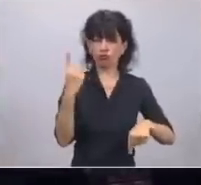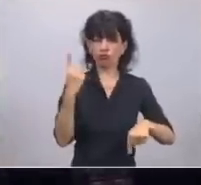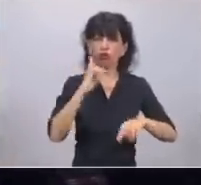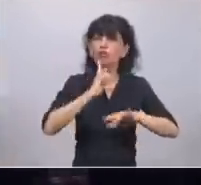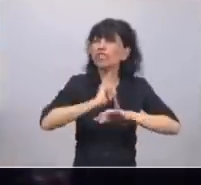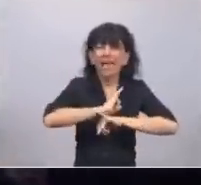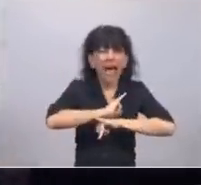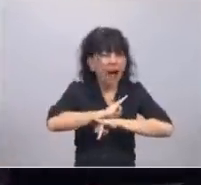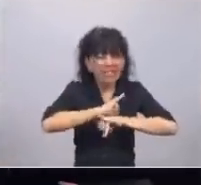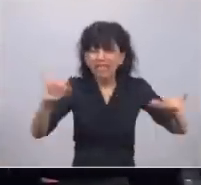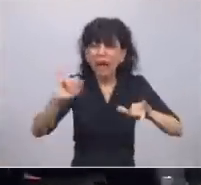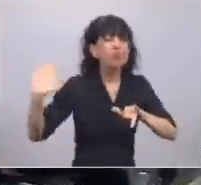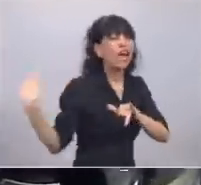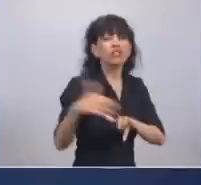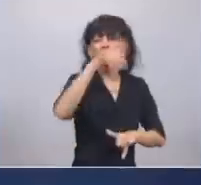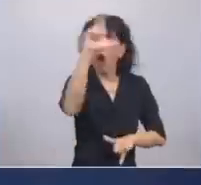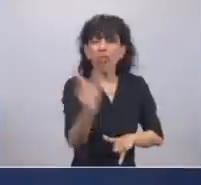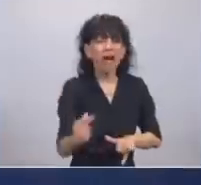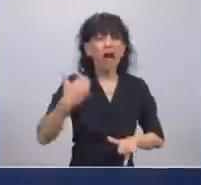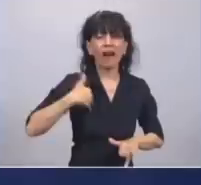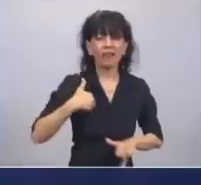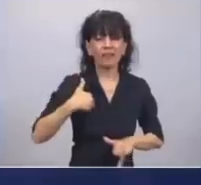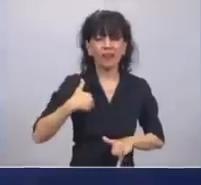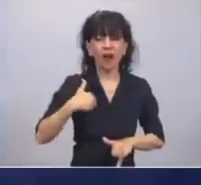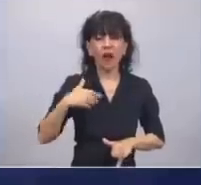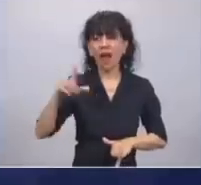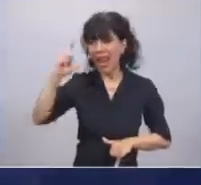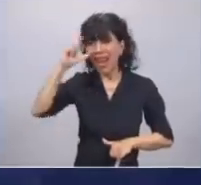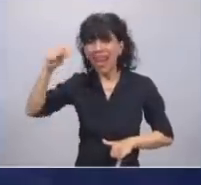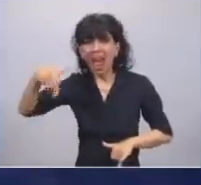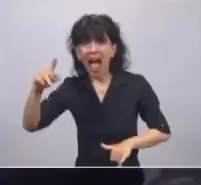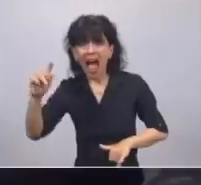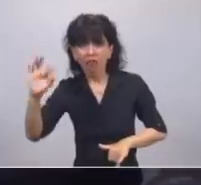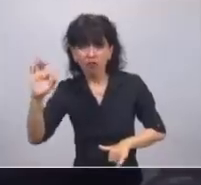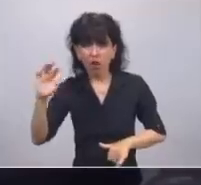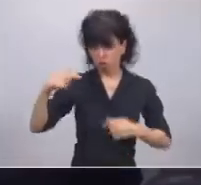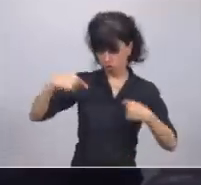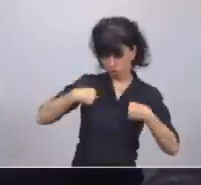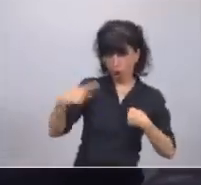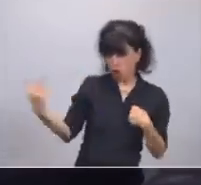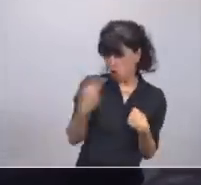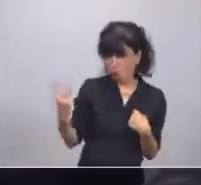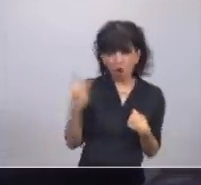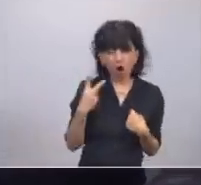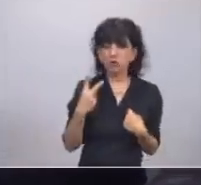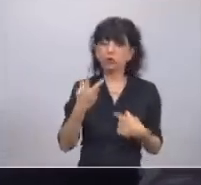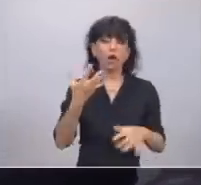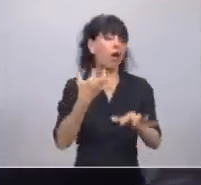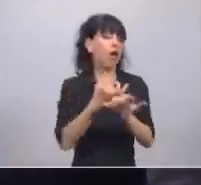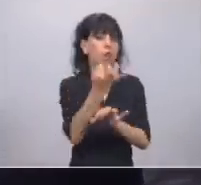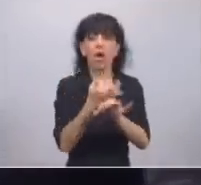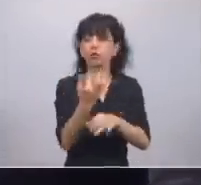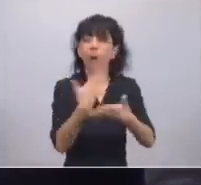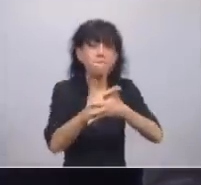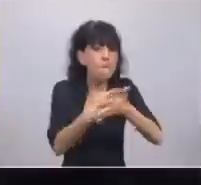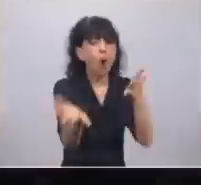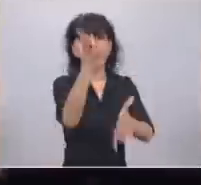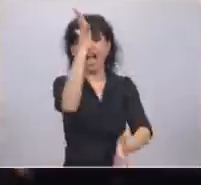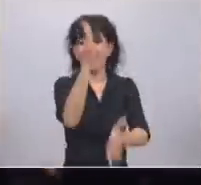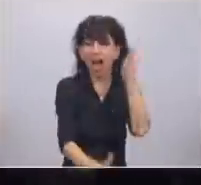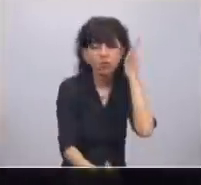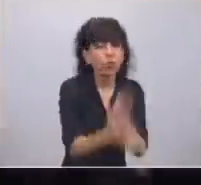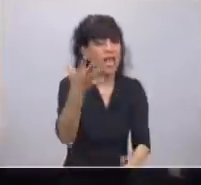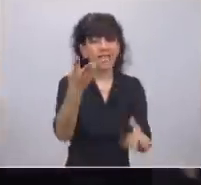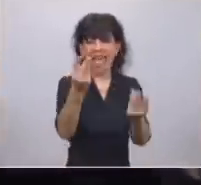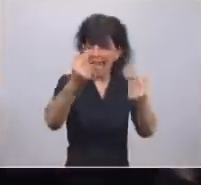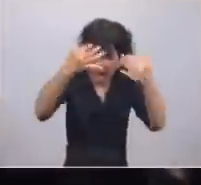toda la Argentina, junto a Leandro, vamos a defender la educación pública, gratuita,